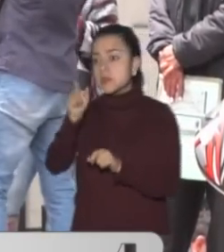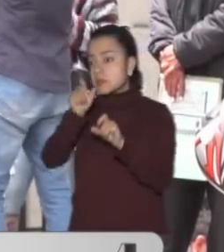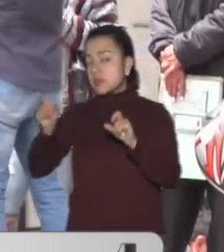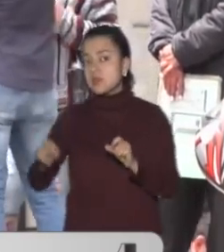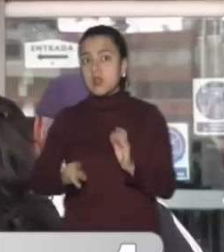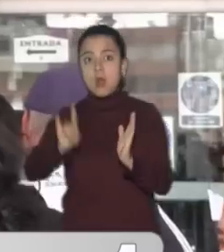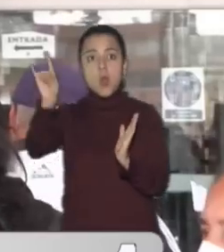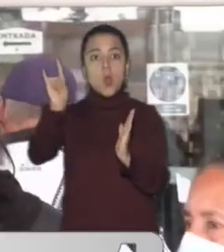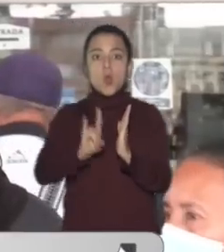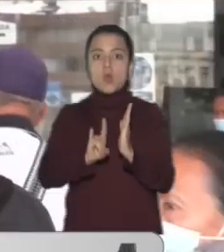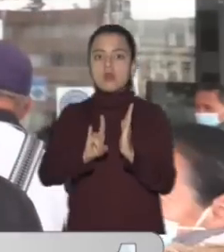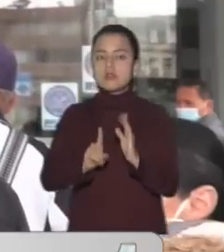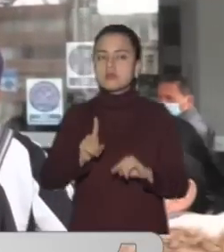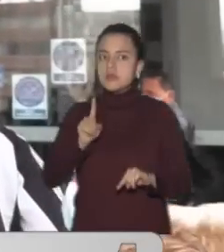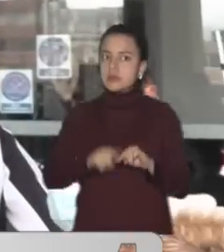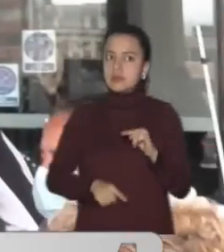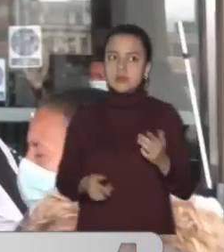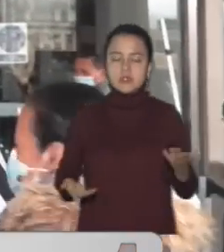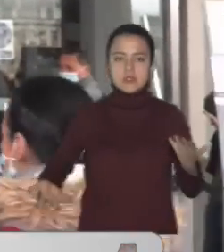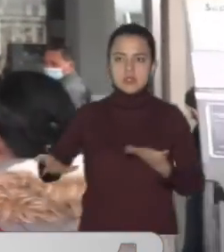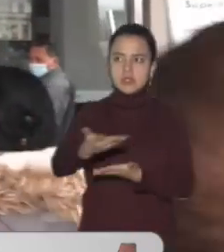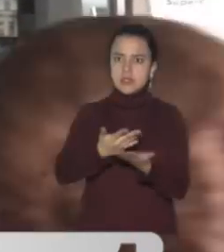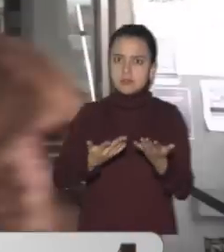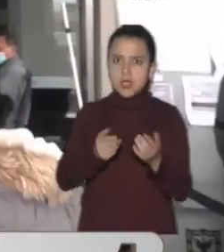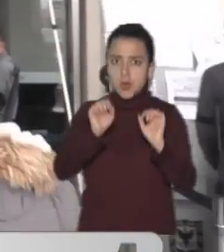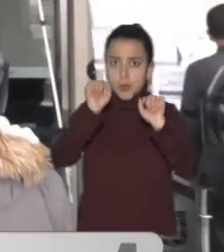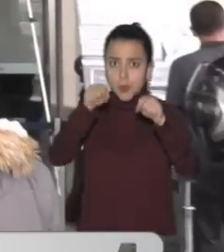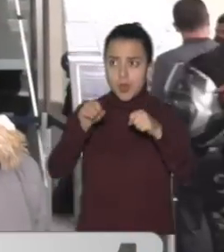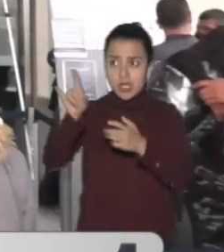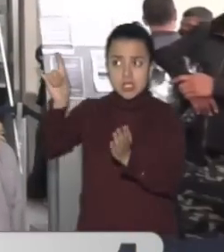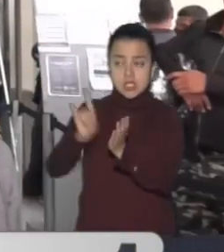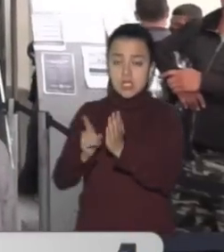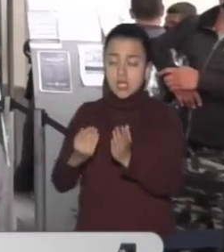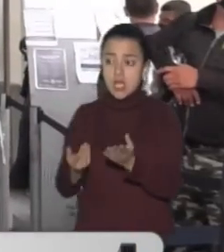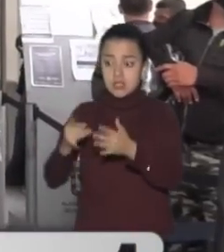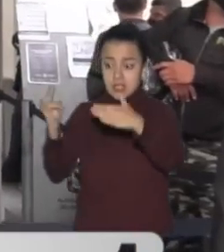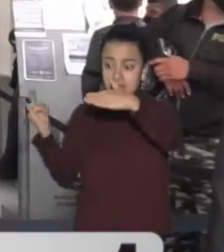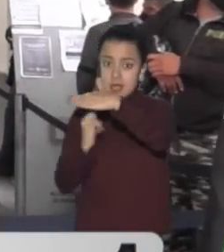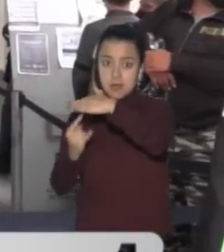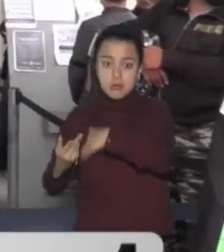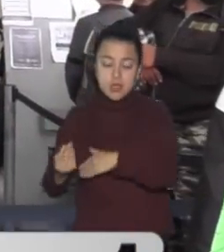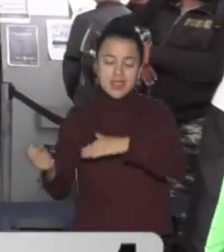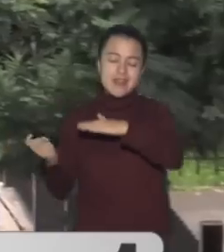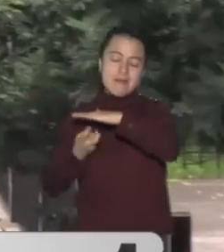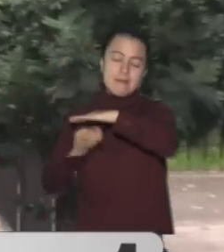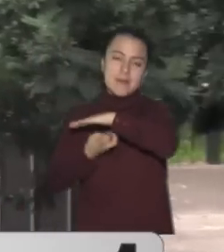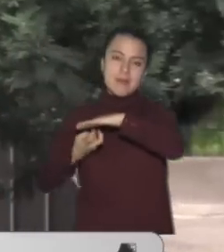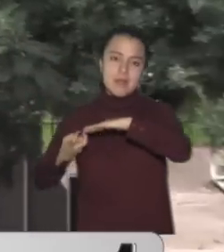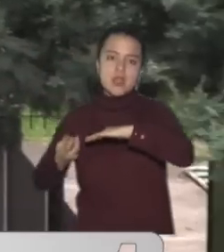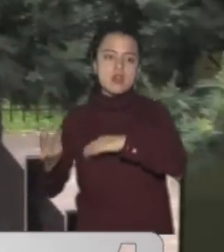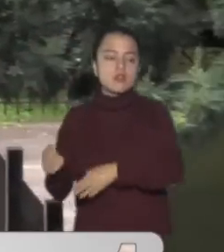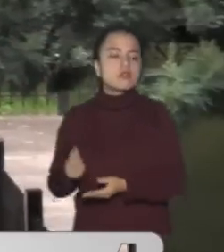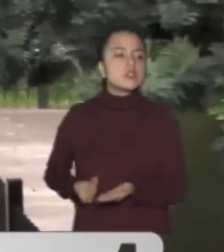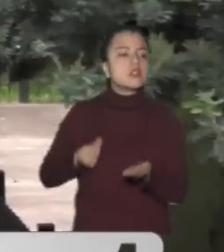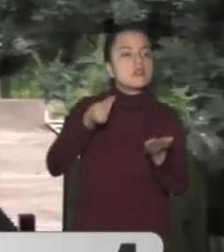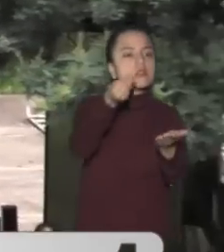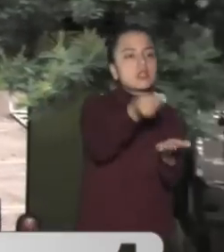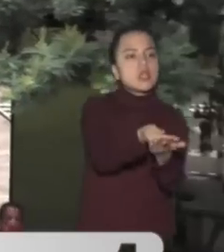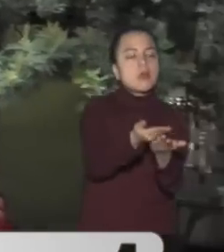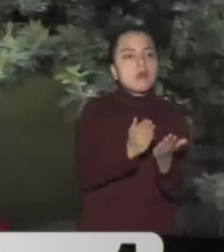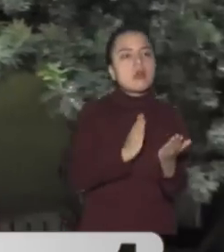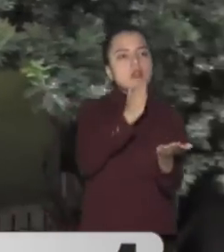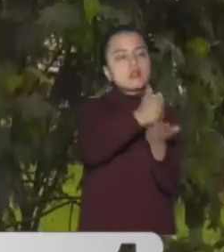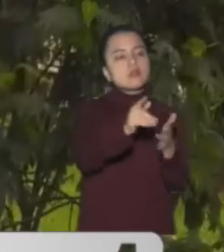el recibo, pues también se puede descargar el recibo y acercarse a un supercade o a una entidad bancaria a realizar los correspondientes